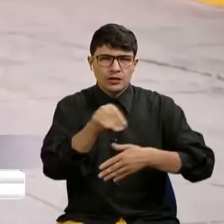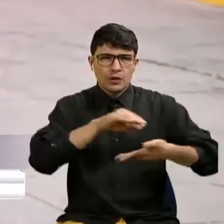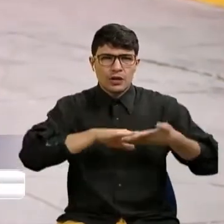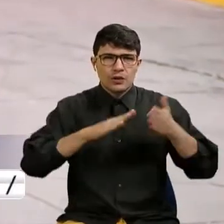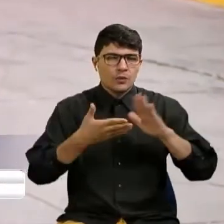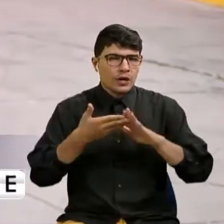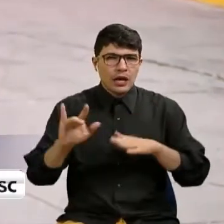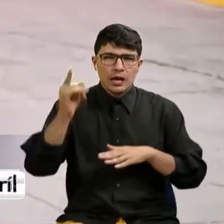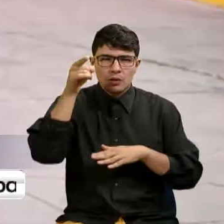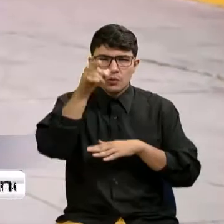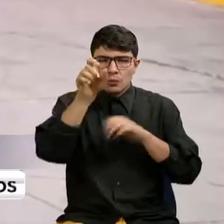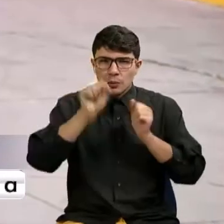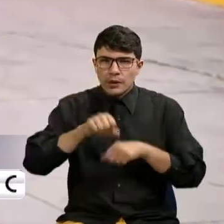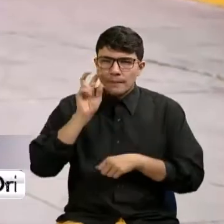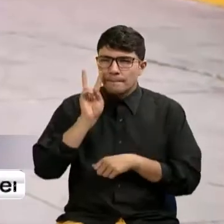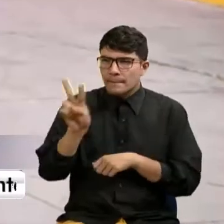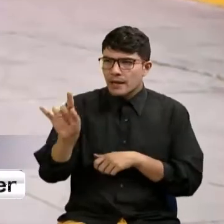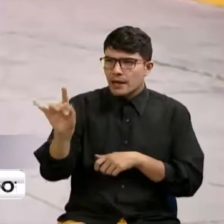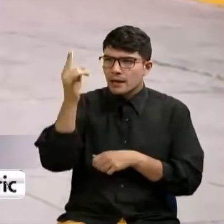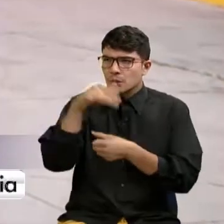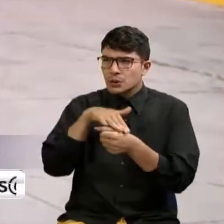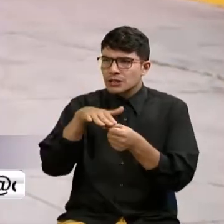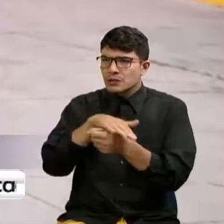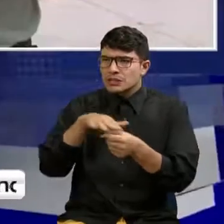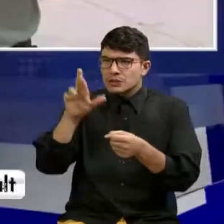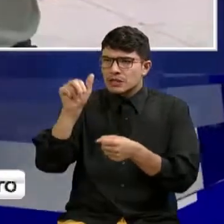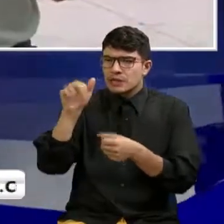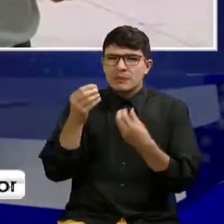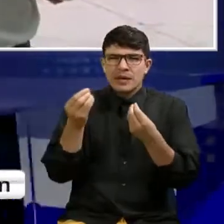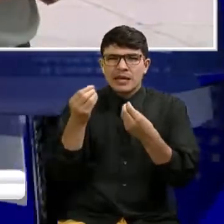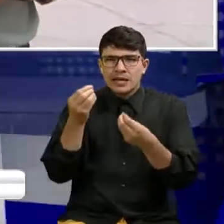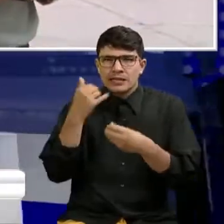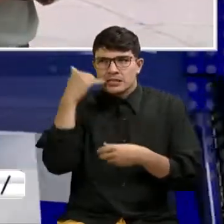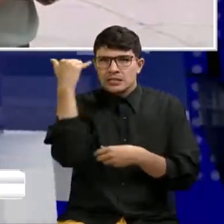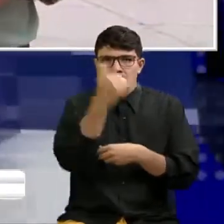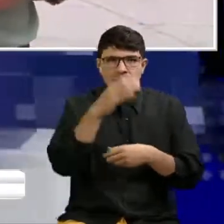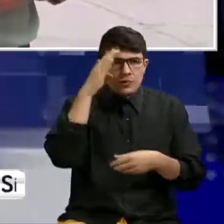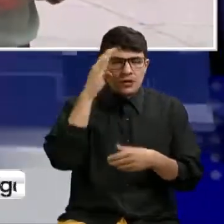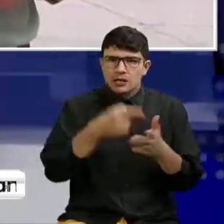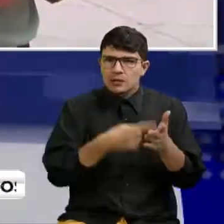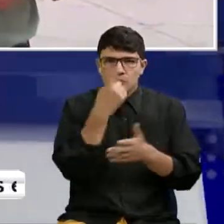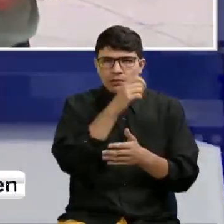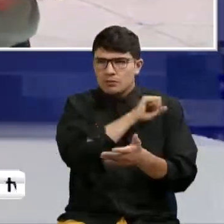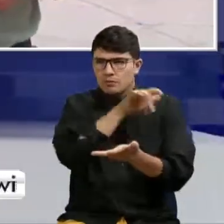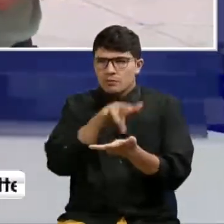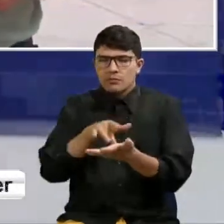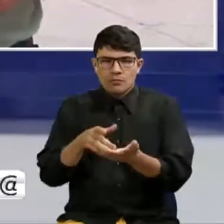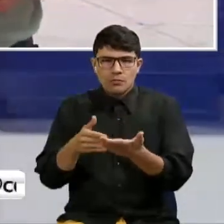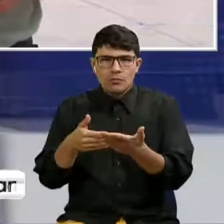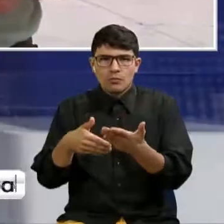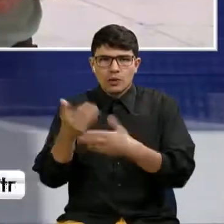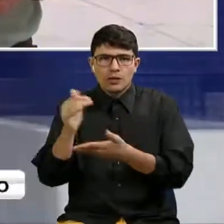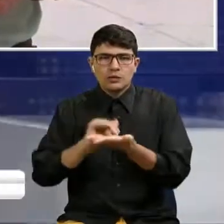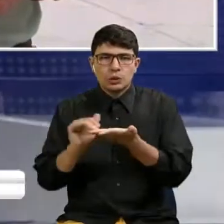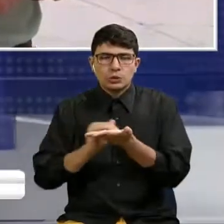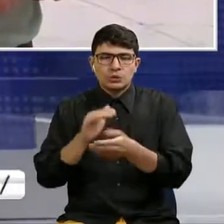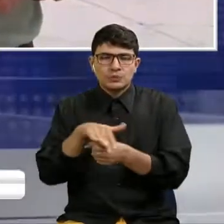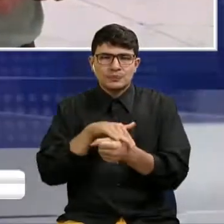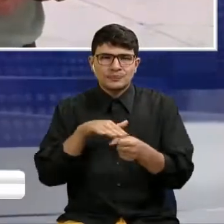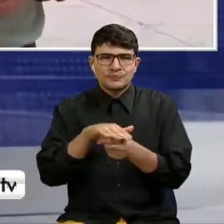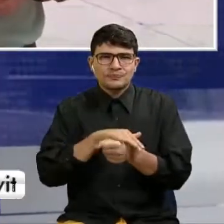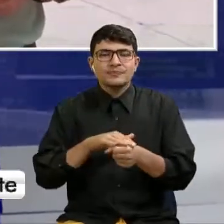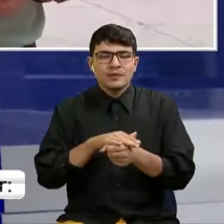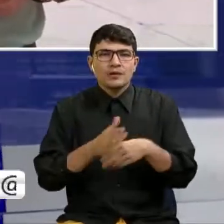que en algún momento pueda observar algún tipo de situación anómala para que la ponga inmediatamente conocimiento de las autoridades con la cámara de jesús zúñiga raúl